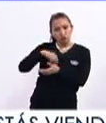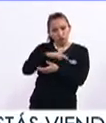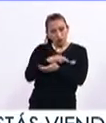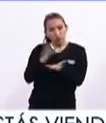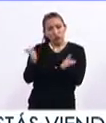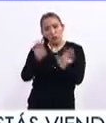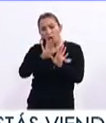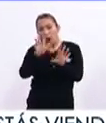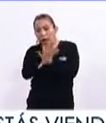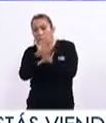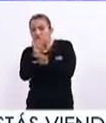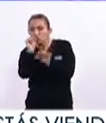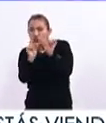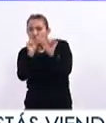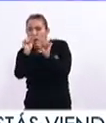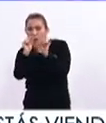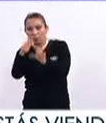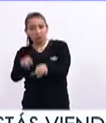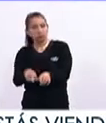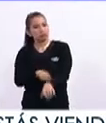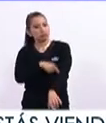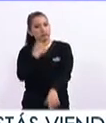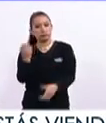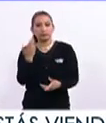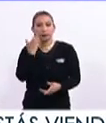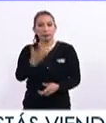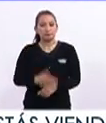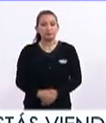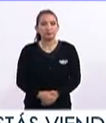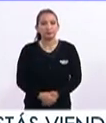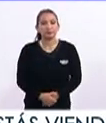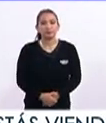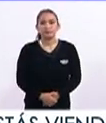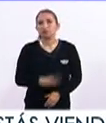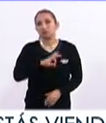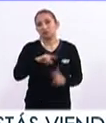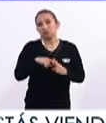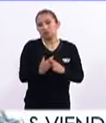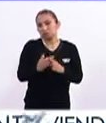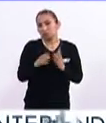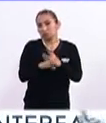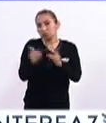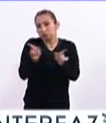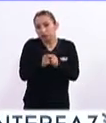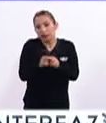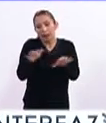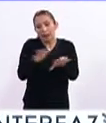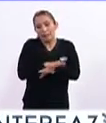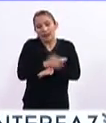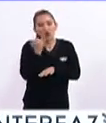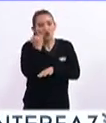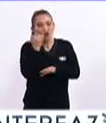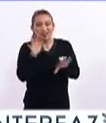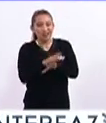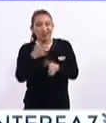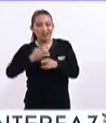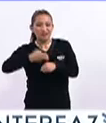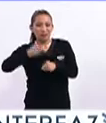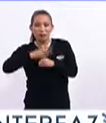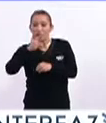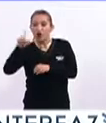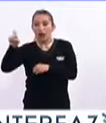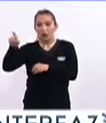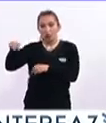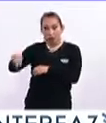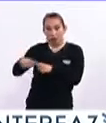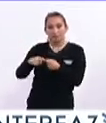nosotros, hacer pequeños cambios, pero cambios que sean permanentes o que duren. Sí, se pueden empezar por cosas pequeñitas como cambiar el jugo y el refresco por el